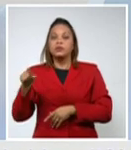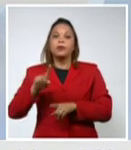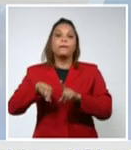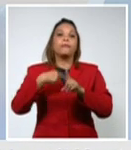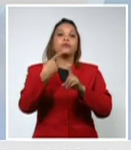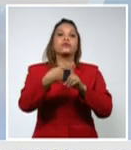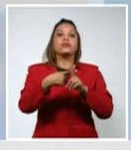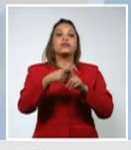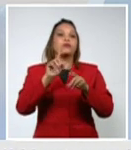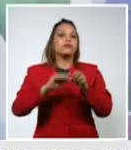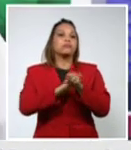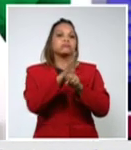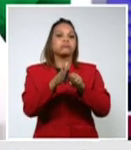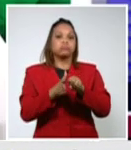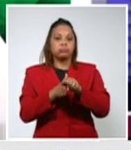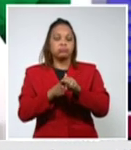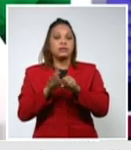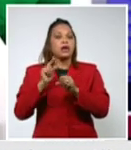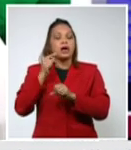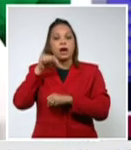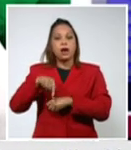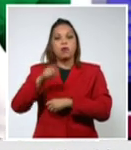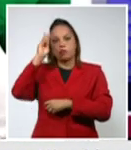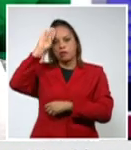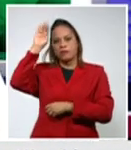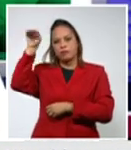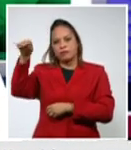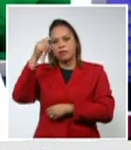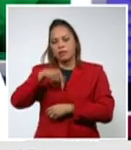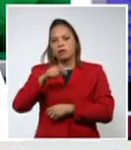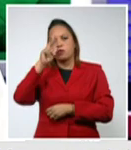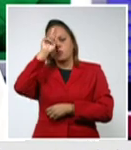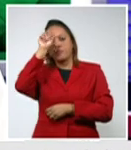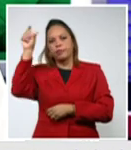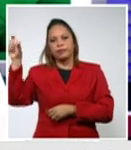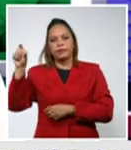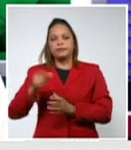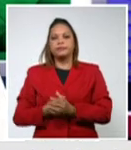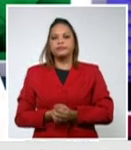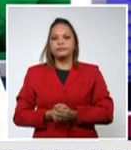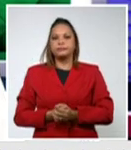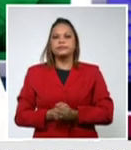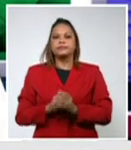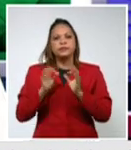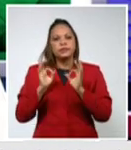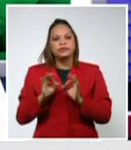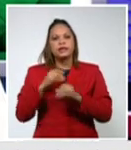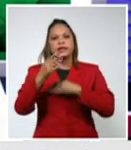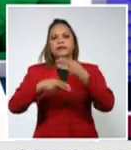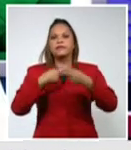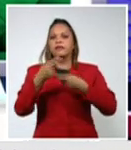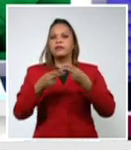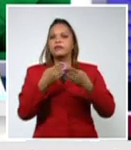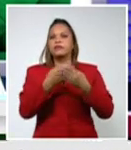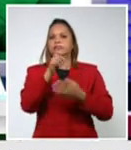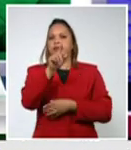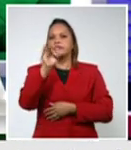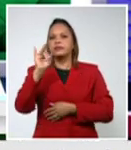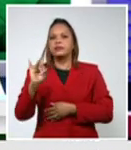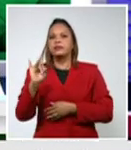positivas a la COVID que se encuentran ingresados en nuestros hospitales. Se procesaron